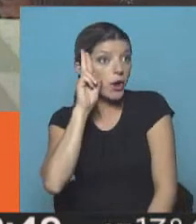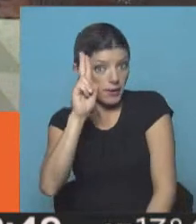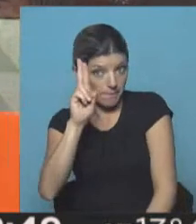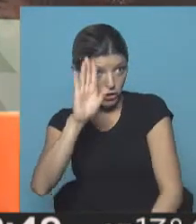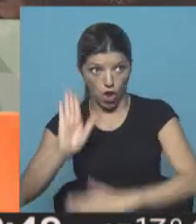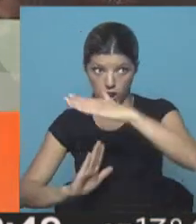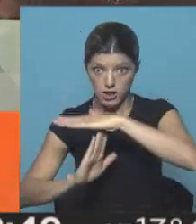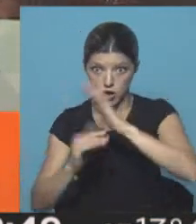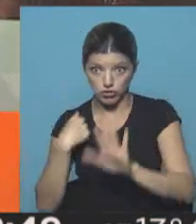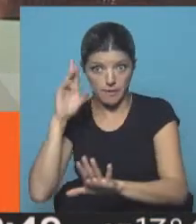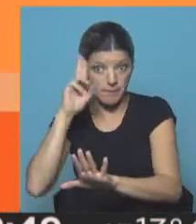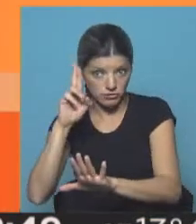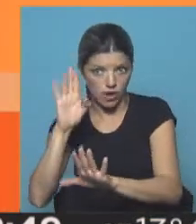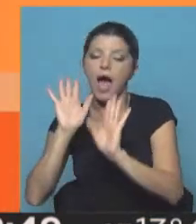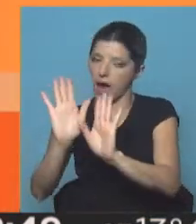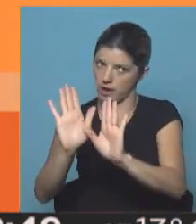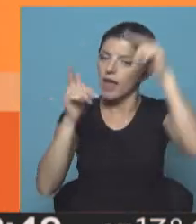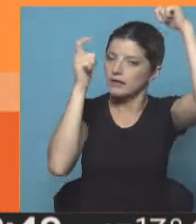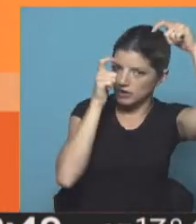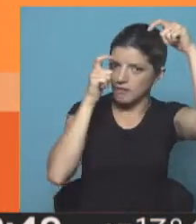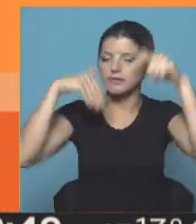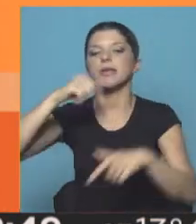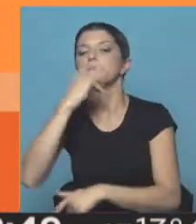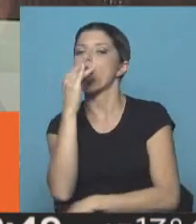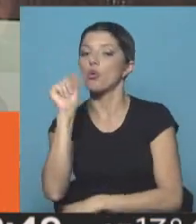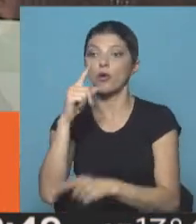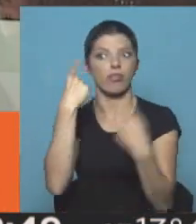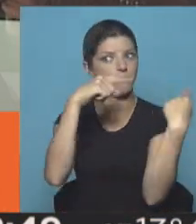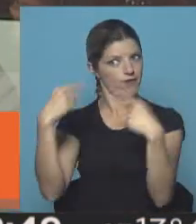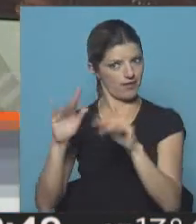atención, no es lo mismo Chávez que Maduro Atención. y demás como líder político, pero...